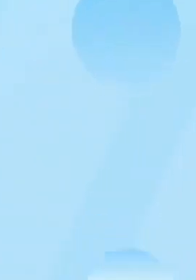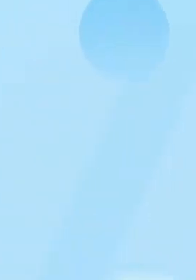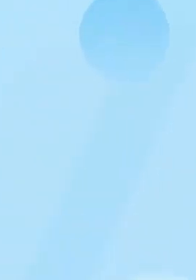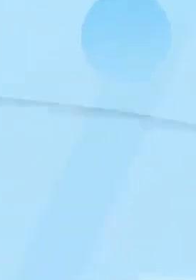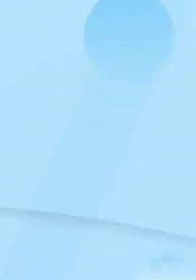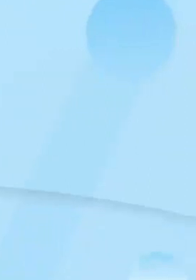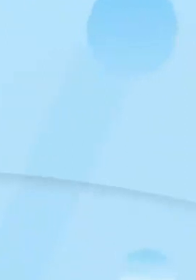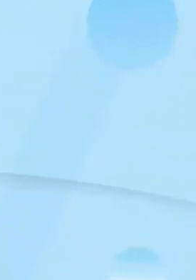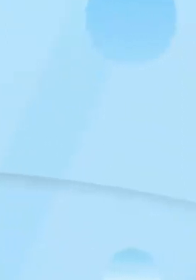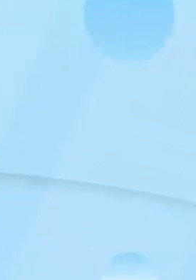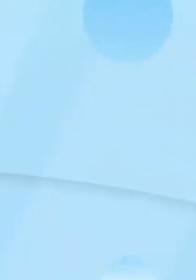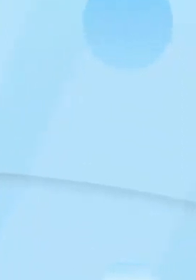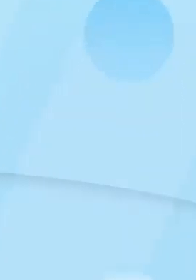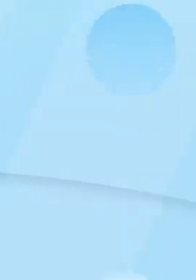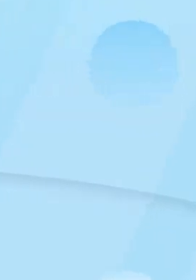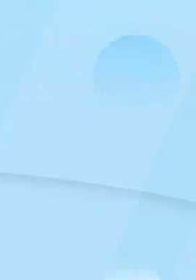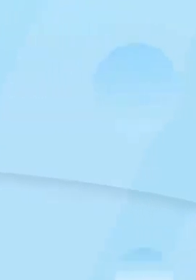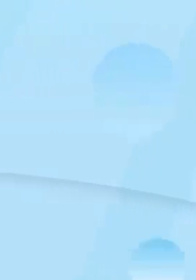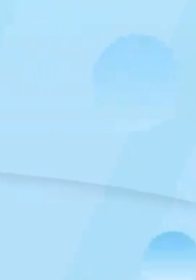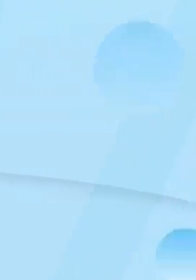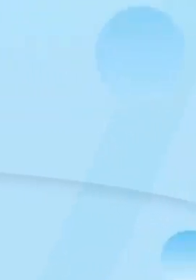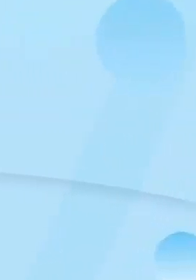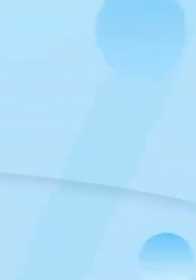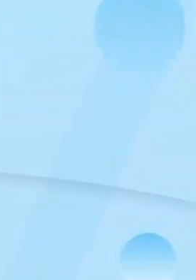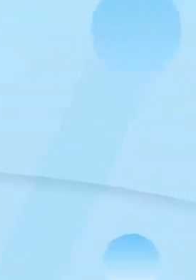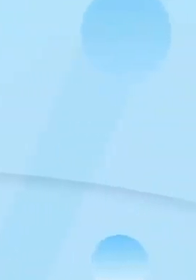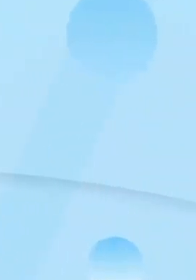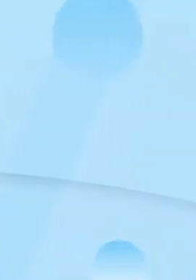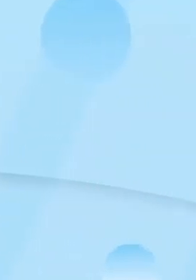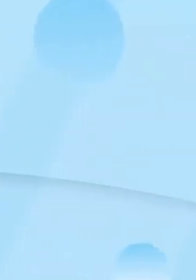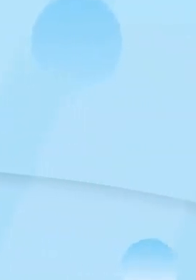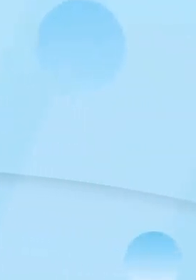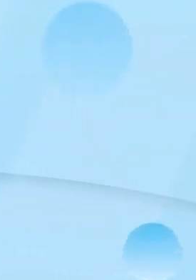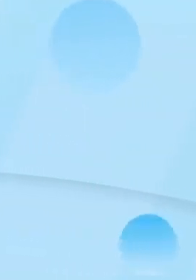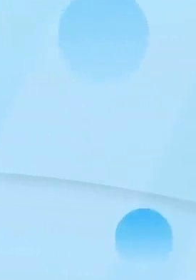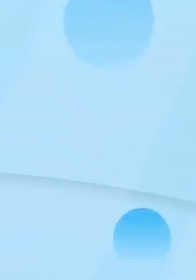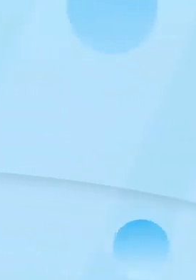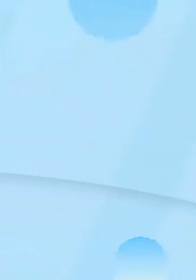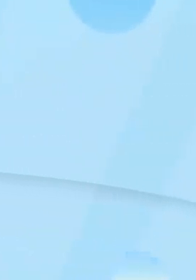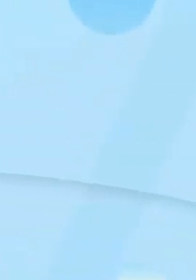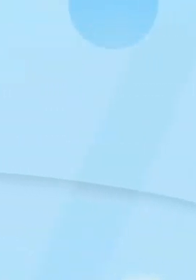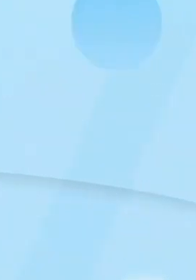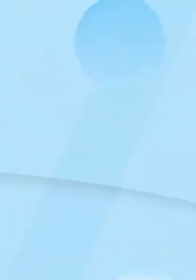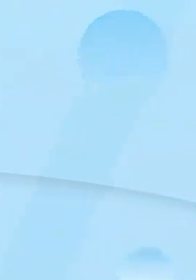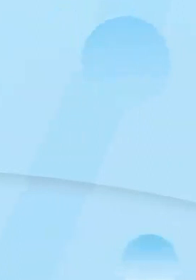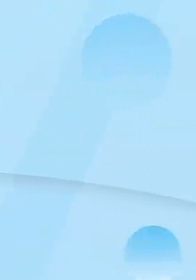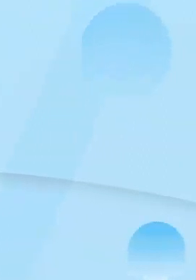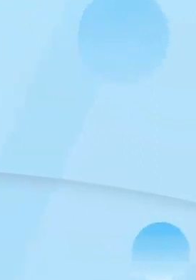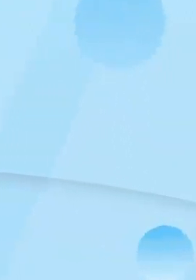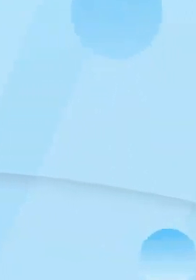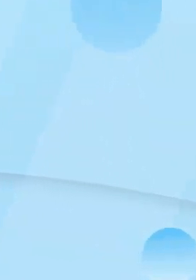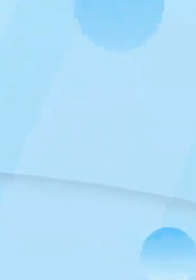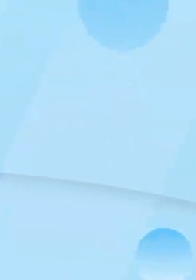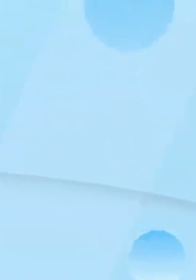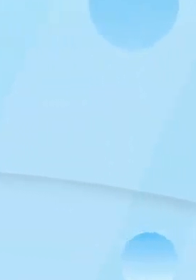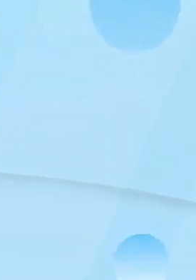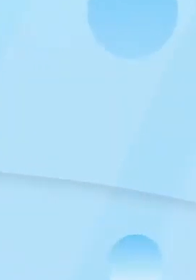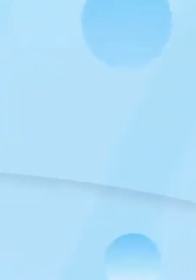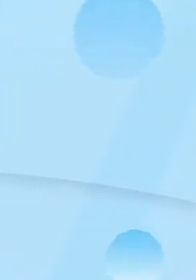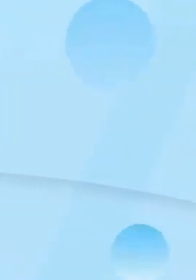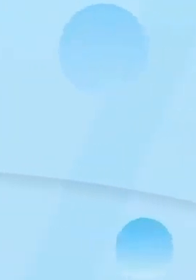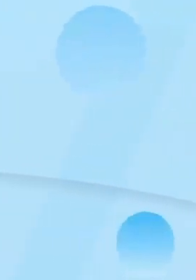Por último, elijan un poema en sus textos de español. Léanlo y escriban qué les hizo sentir.